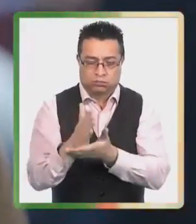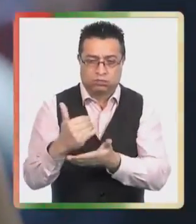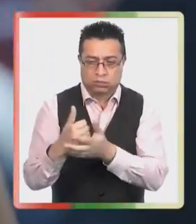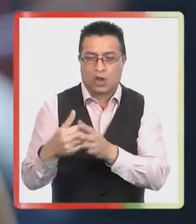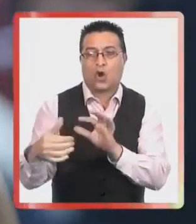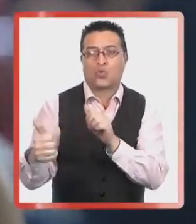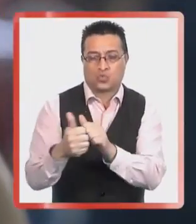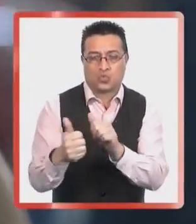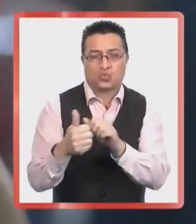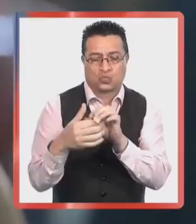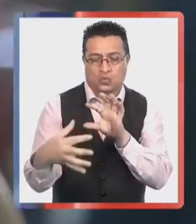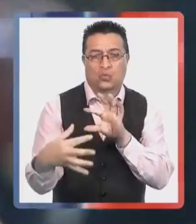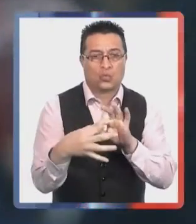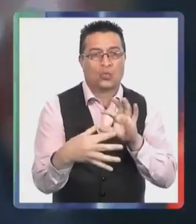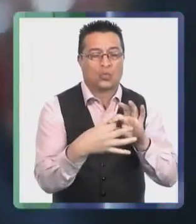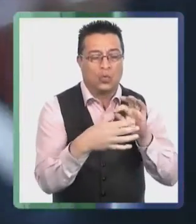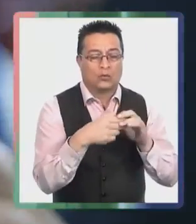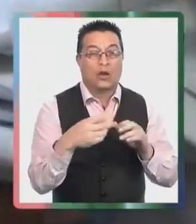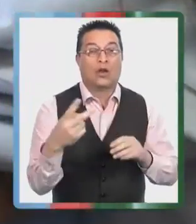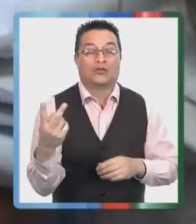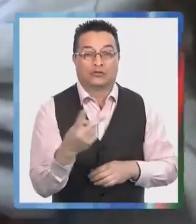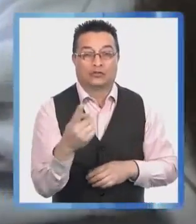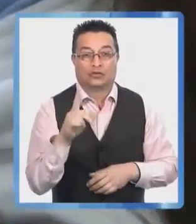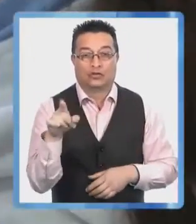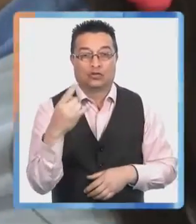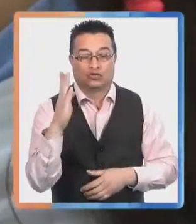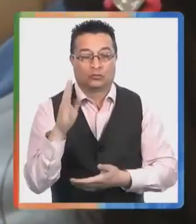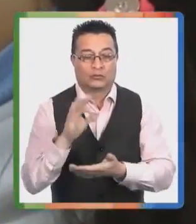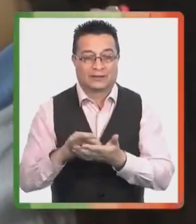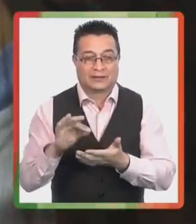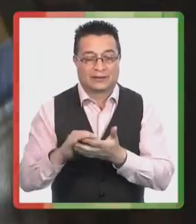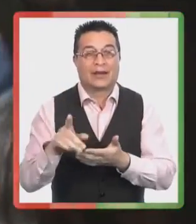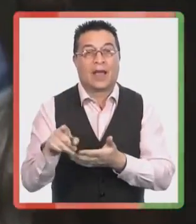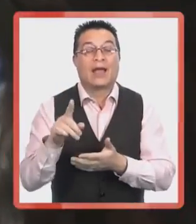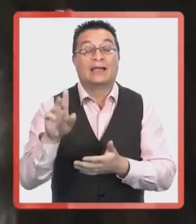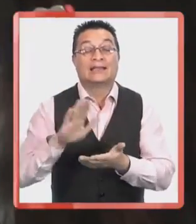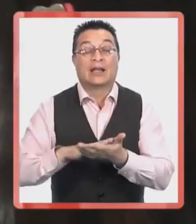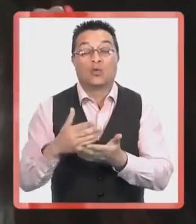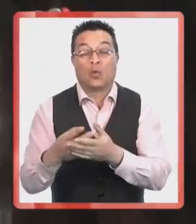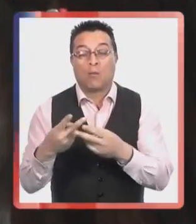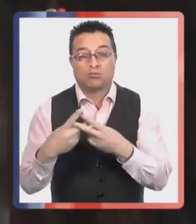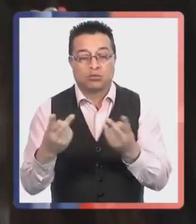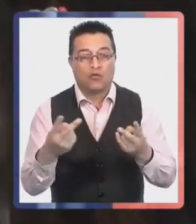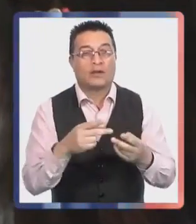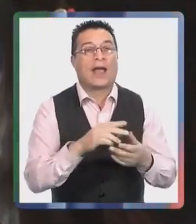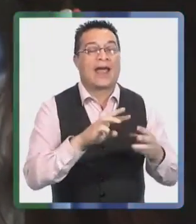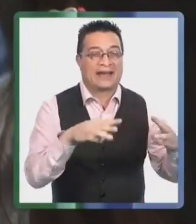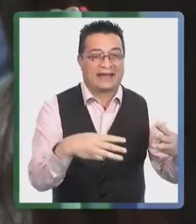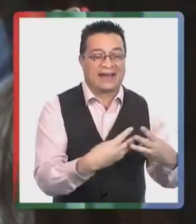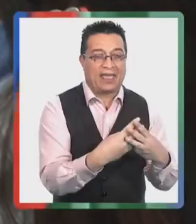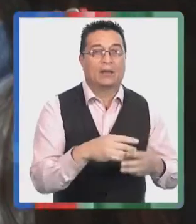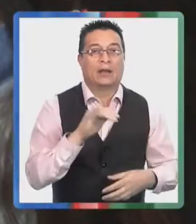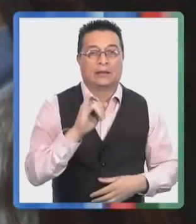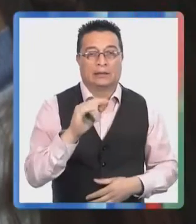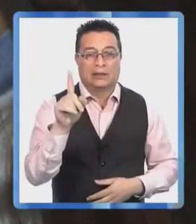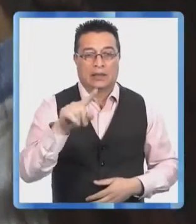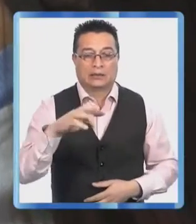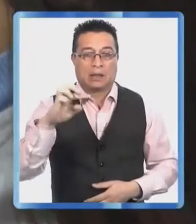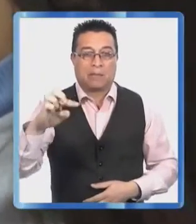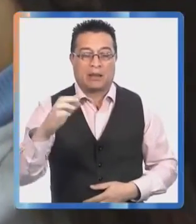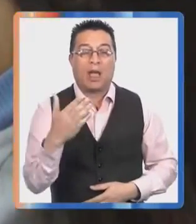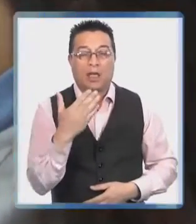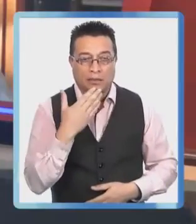que planificar en conjunto ambas subsecretarías, salud pública, redes, hay que trabajar con el ISP, o sea,